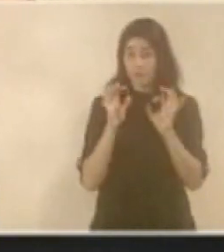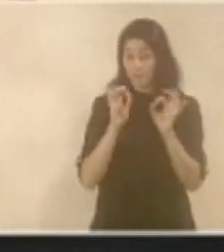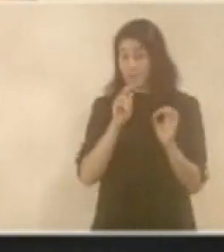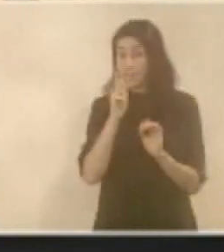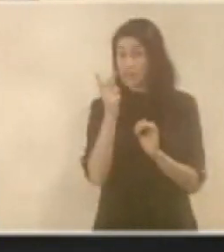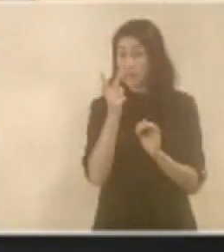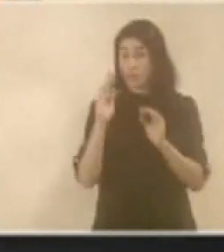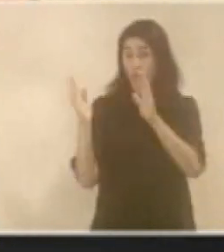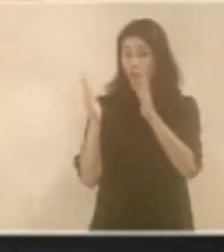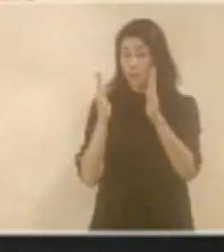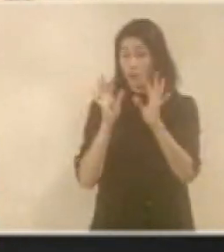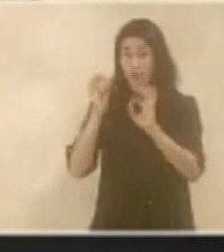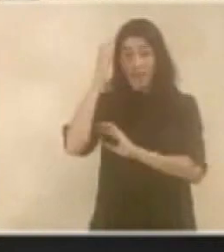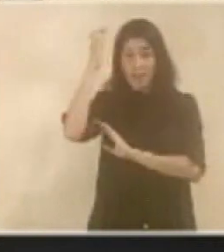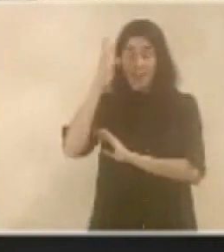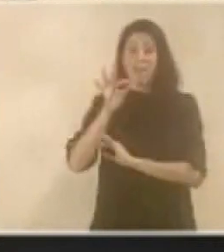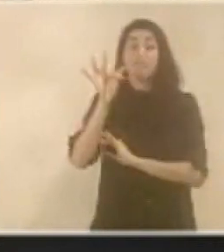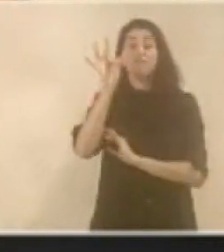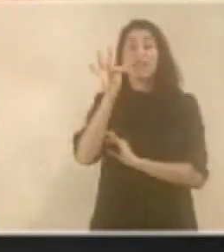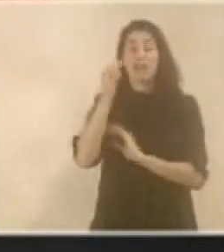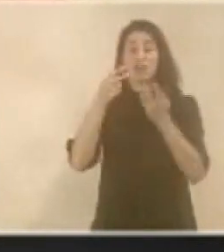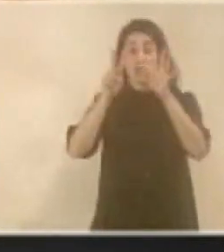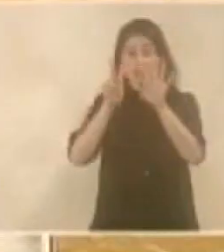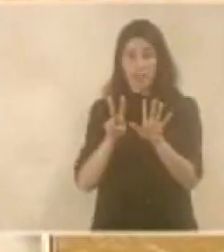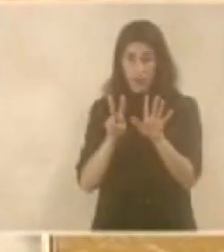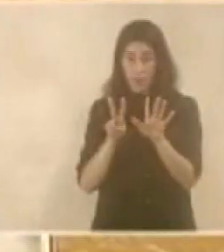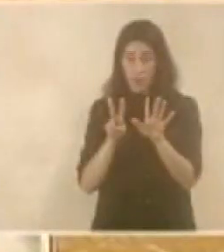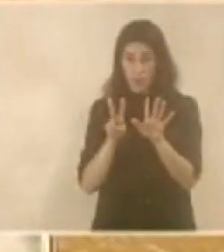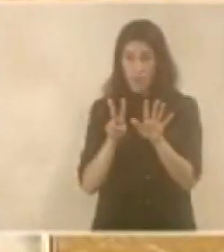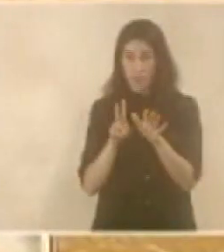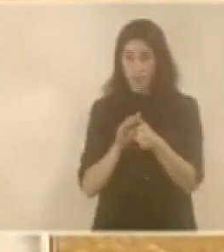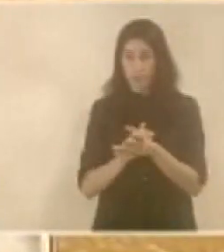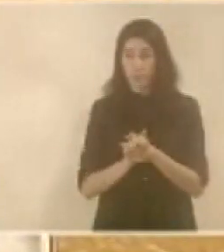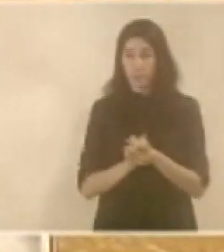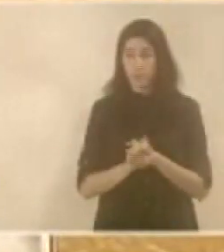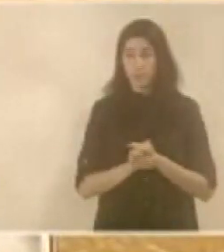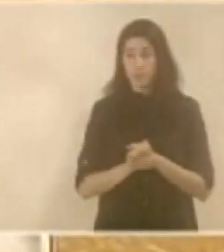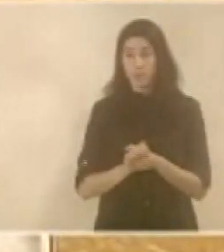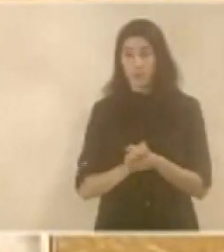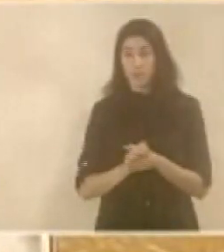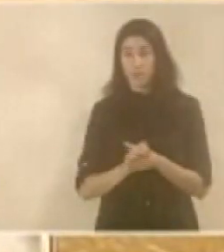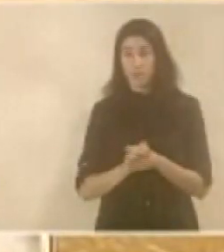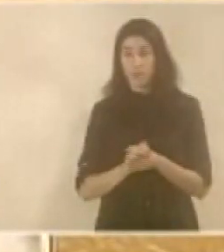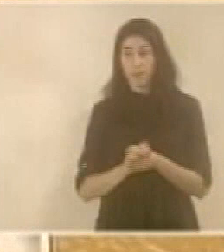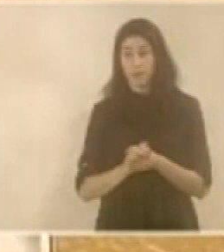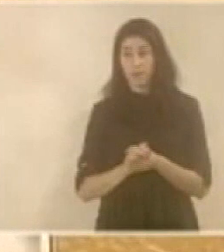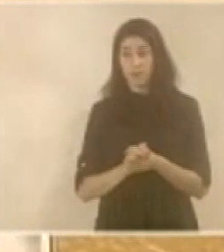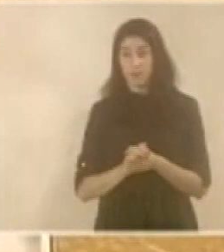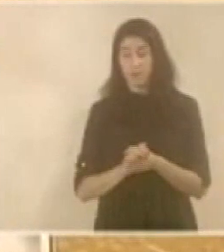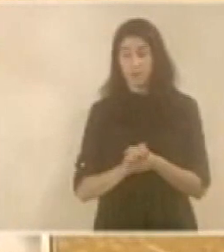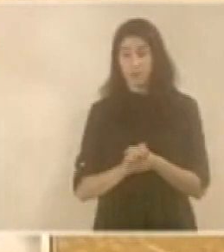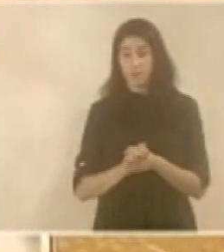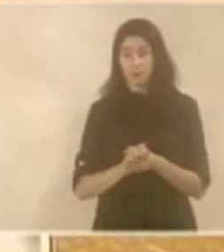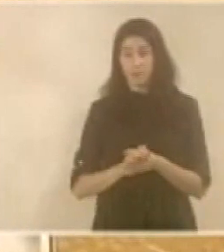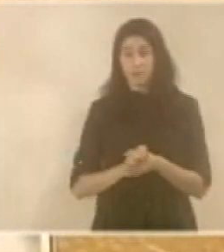rey Fernando VII, al liquidar el trienio liberal gracias a la intervención militar del ejército francés al mando de Luis Antonio de Borbón,